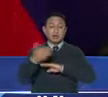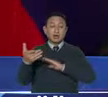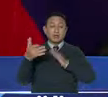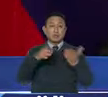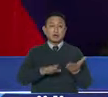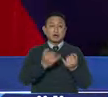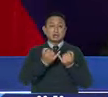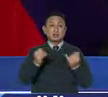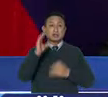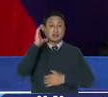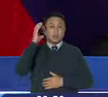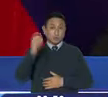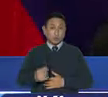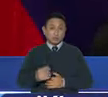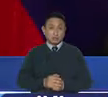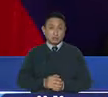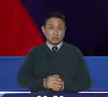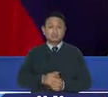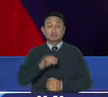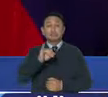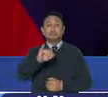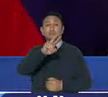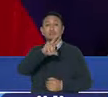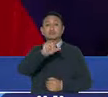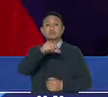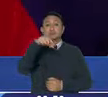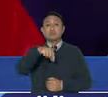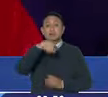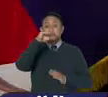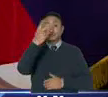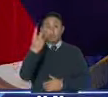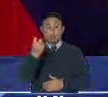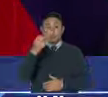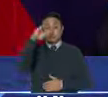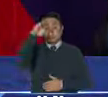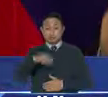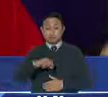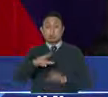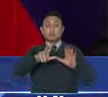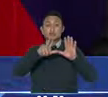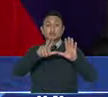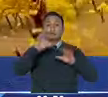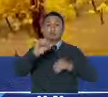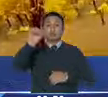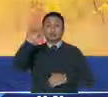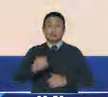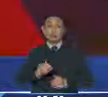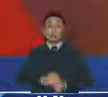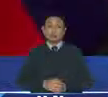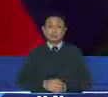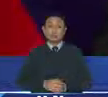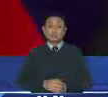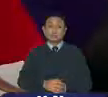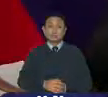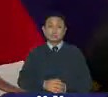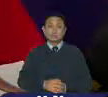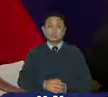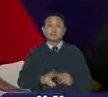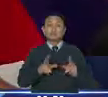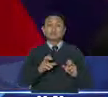Independencia de Cuenca, bajaremos el IVA del 12 al 8%. En cuanto